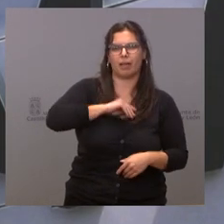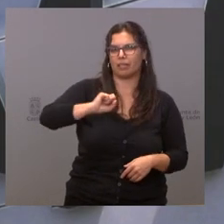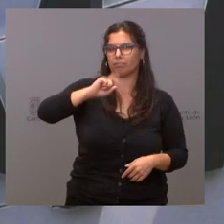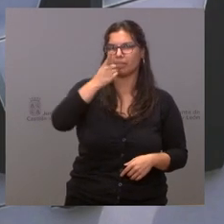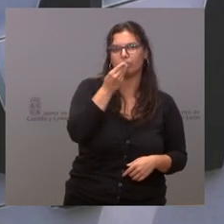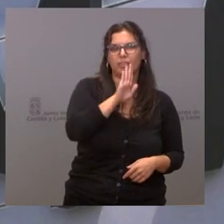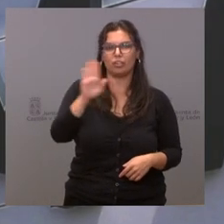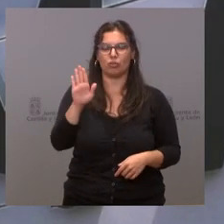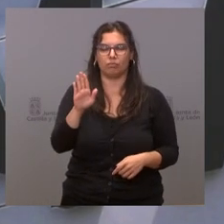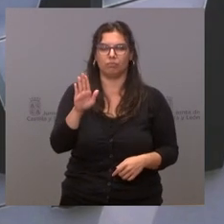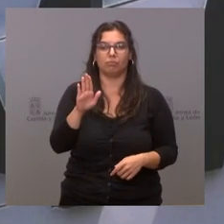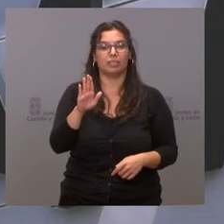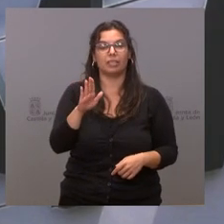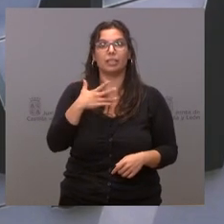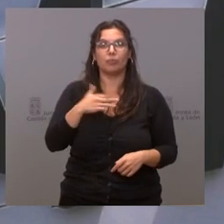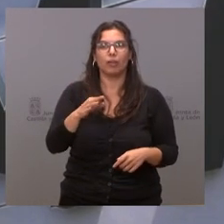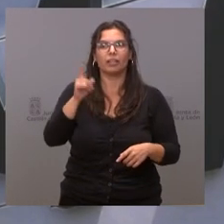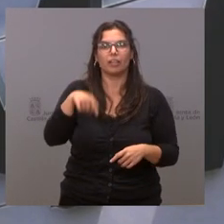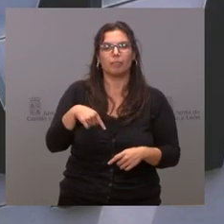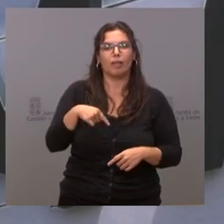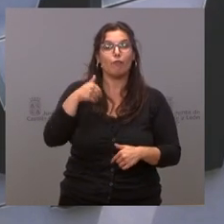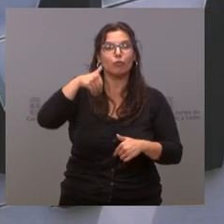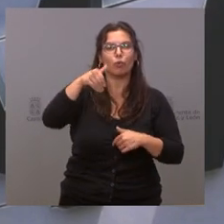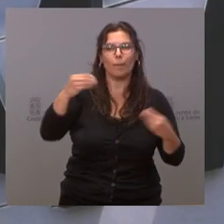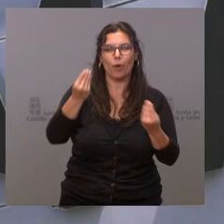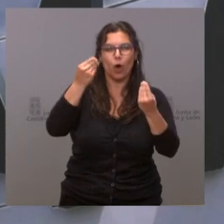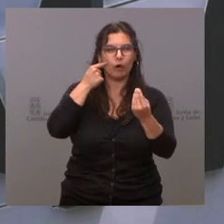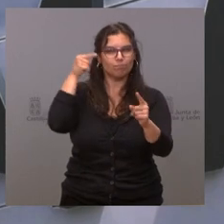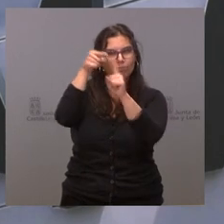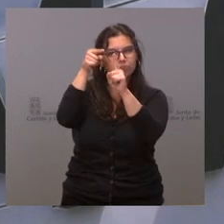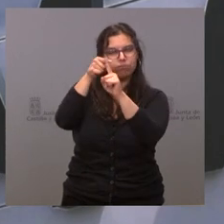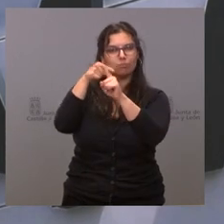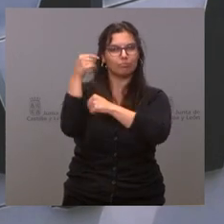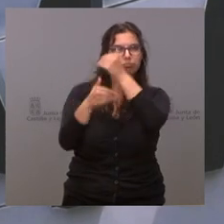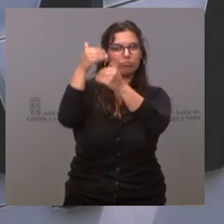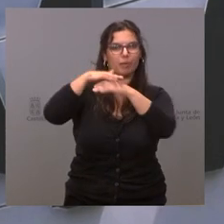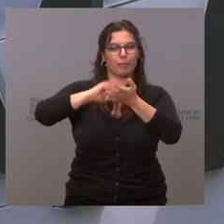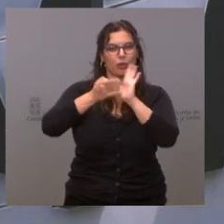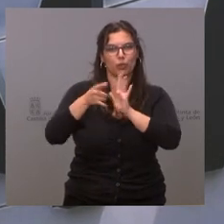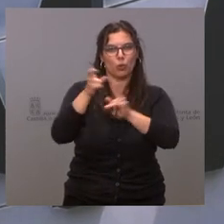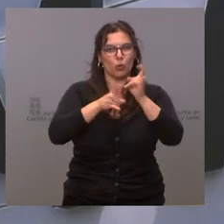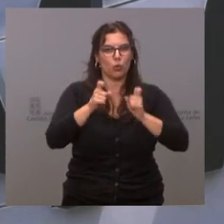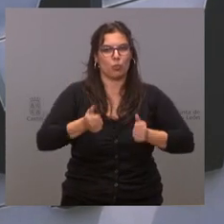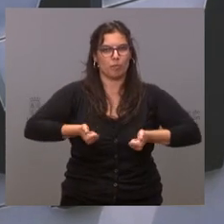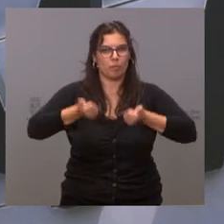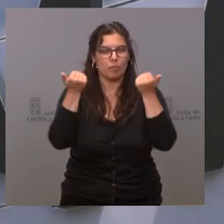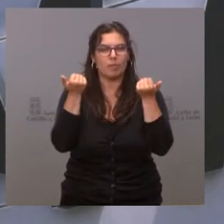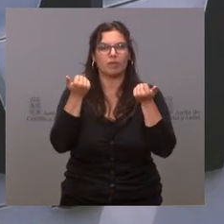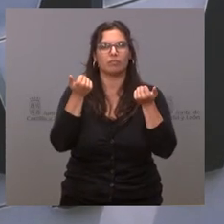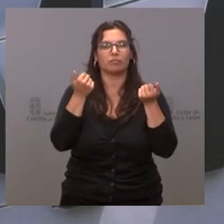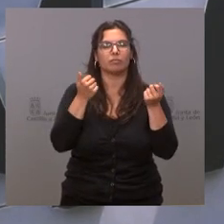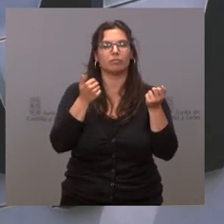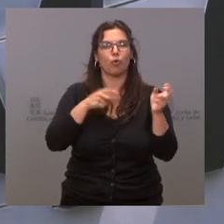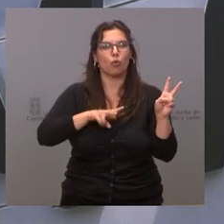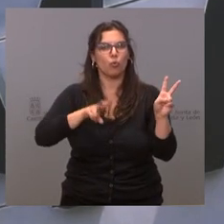sobre todo que tengamos más a visión más ambición de futuro para tener nuevos proyectos para tener nuevos